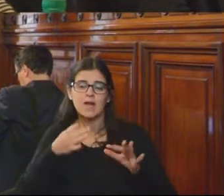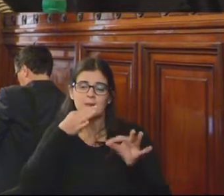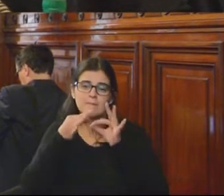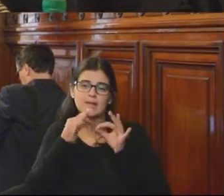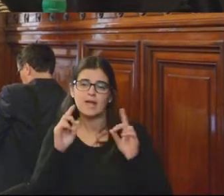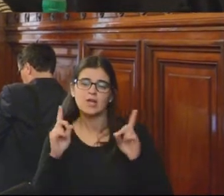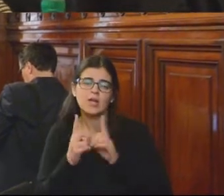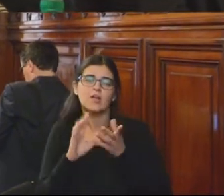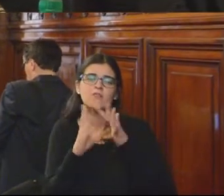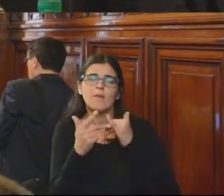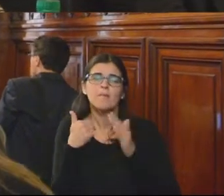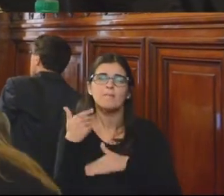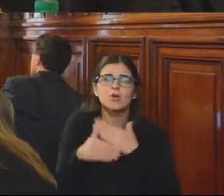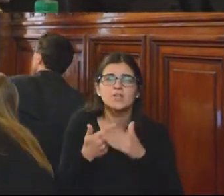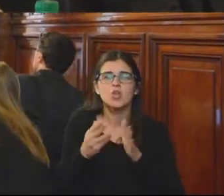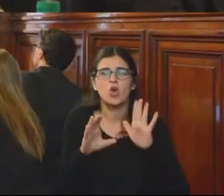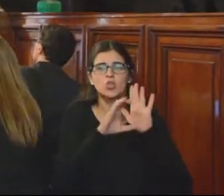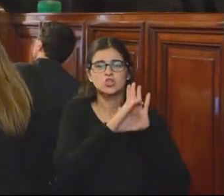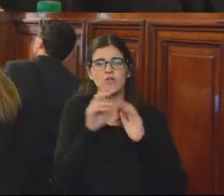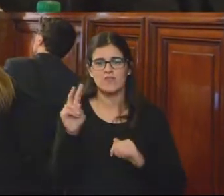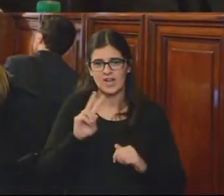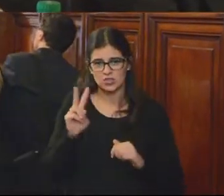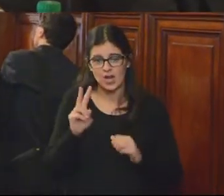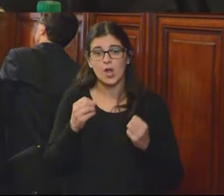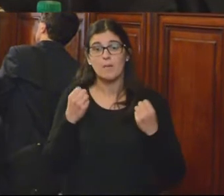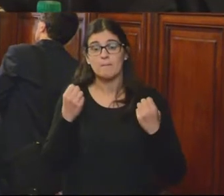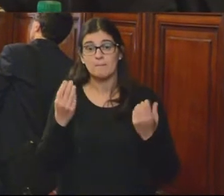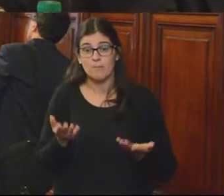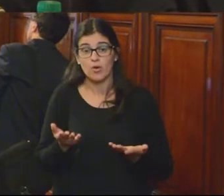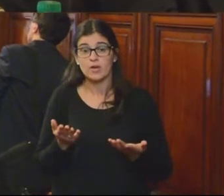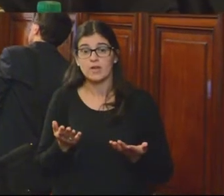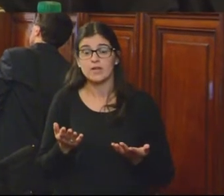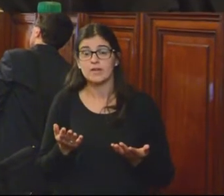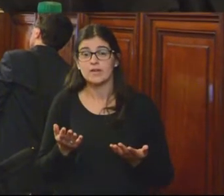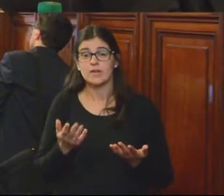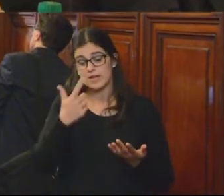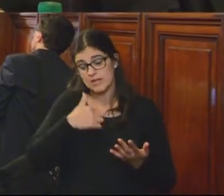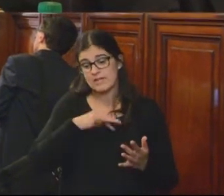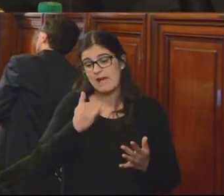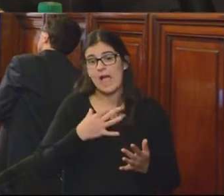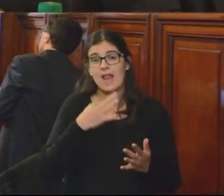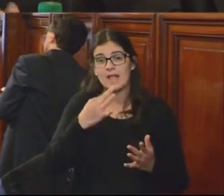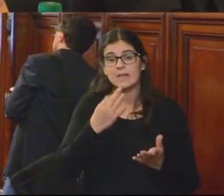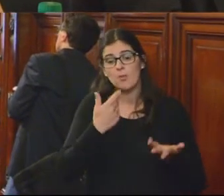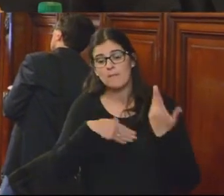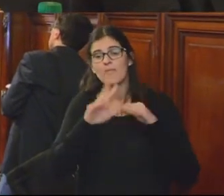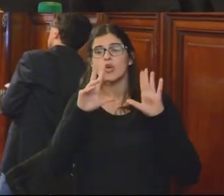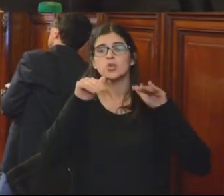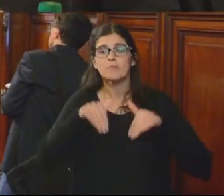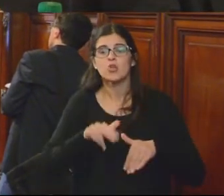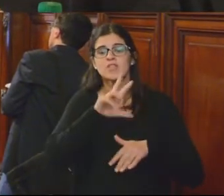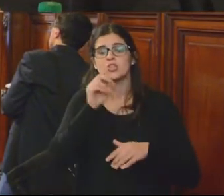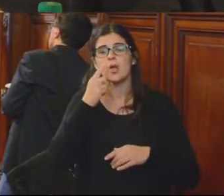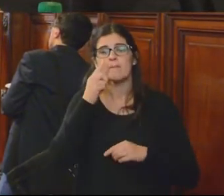brevemente el alcance del proceso constituyente venezolano, porque además soy electa por más de